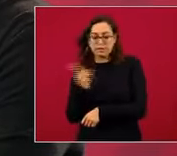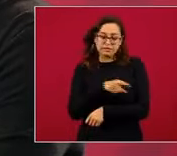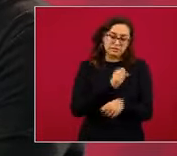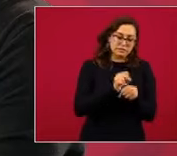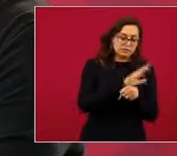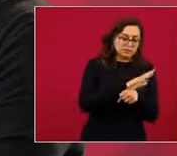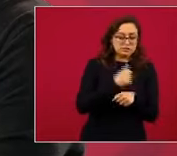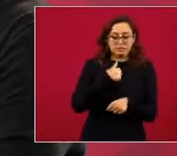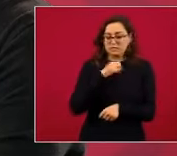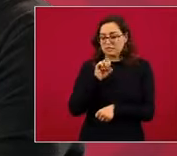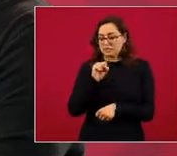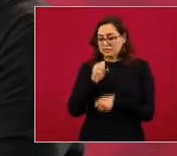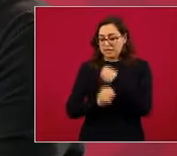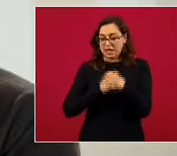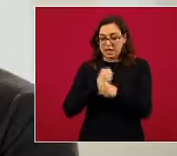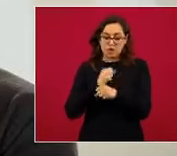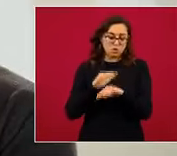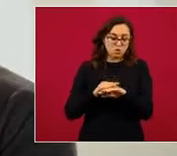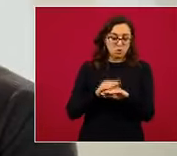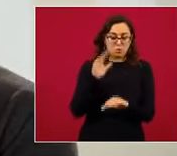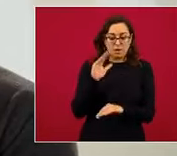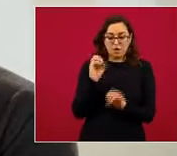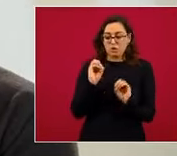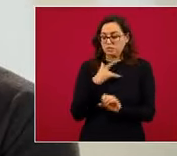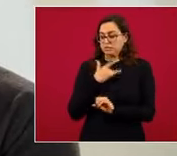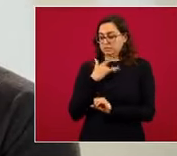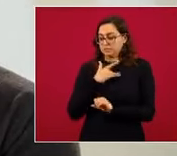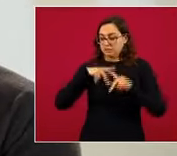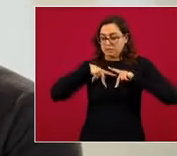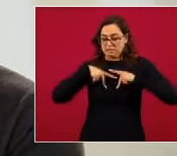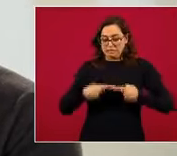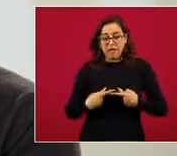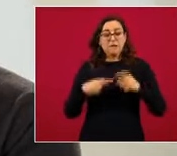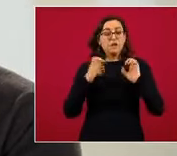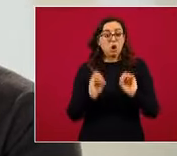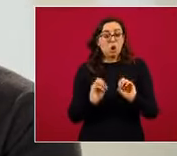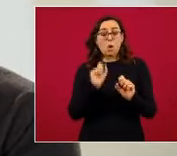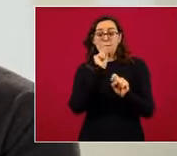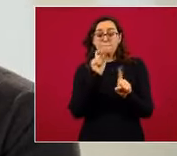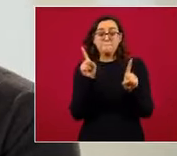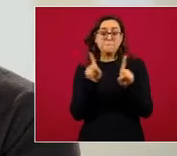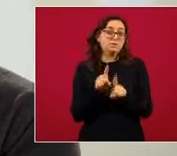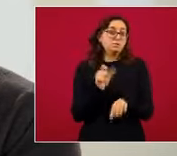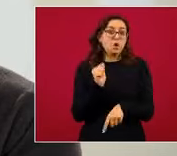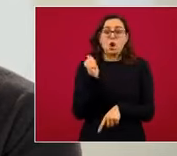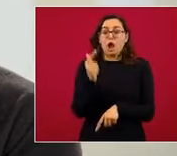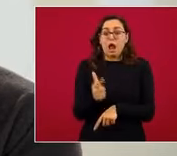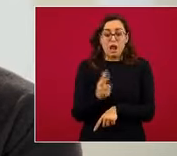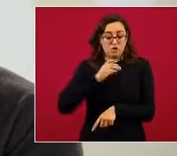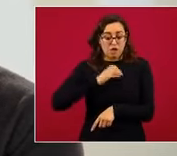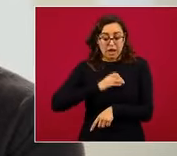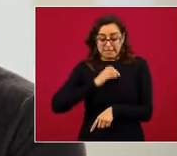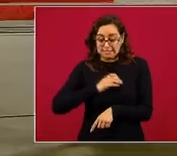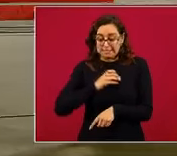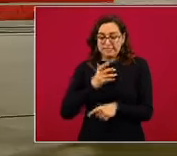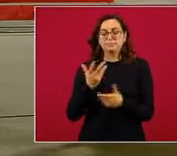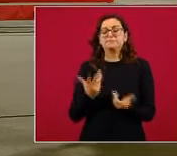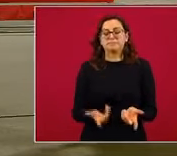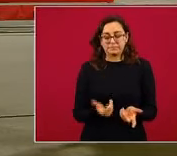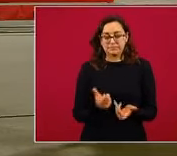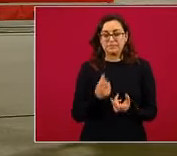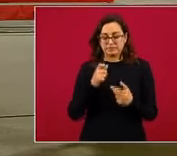me produce una disminución de mi sistema inmunológico, o estoy en tratamiento por algún tipo de cáncer y eso también